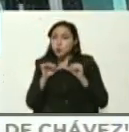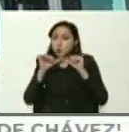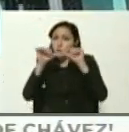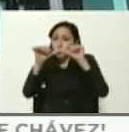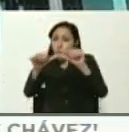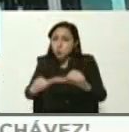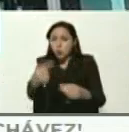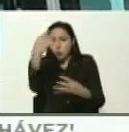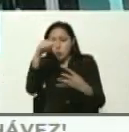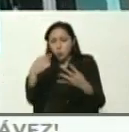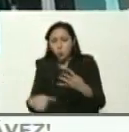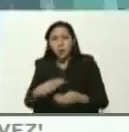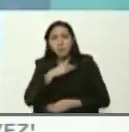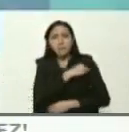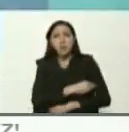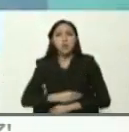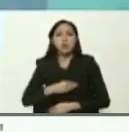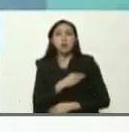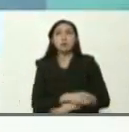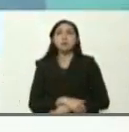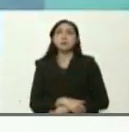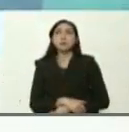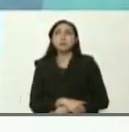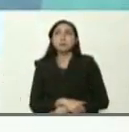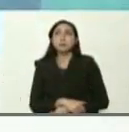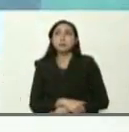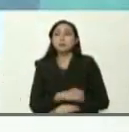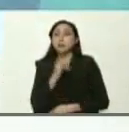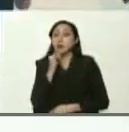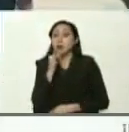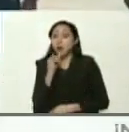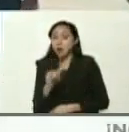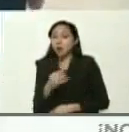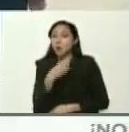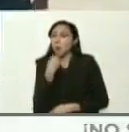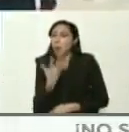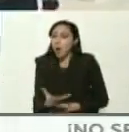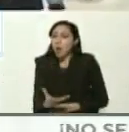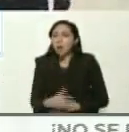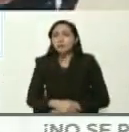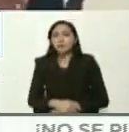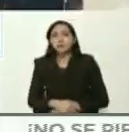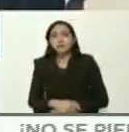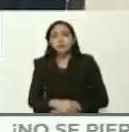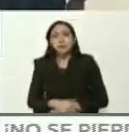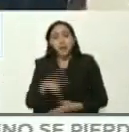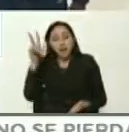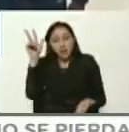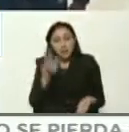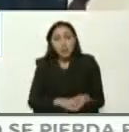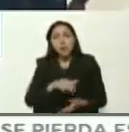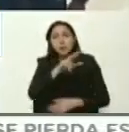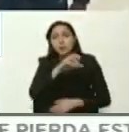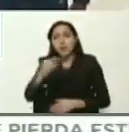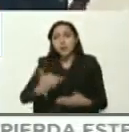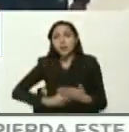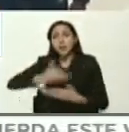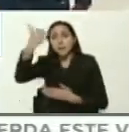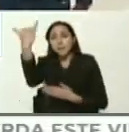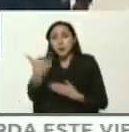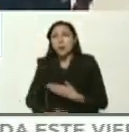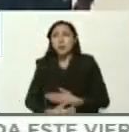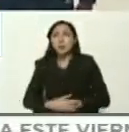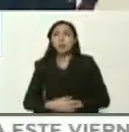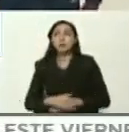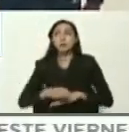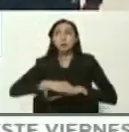distintas misiones. Y hemos recibido la noticia positiva de que han aprobado 30 proyectos para los distintos municipios del